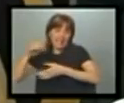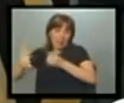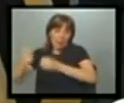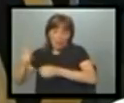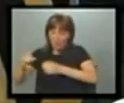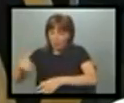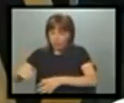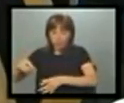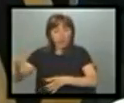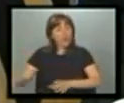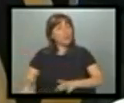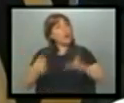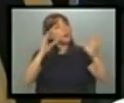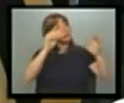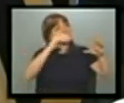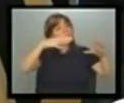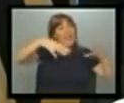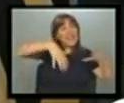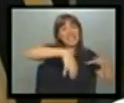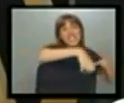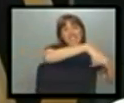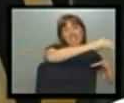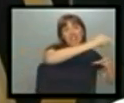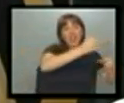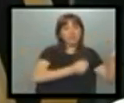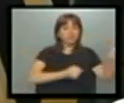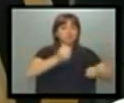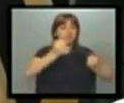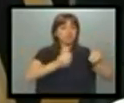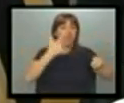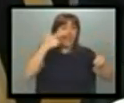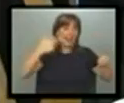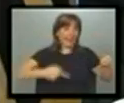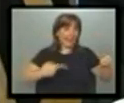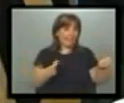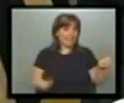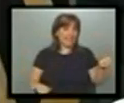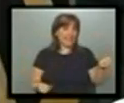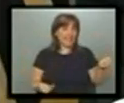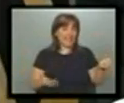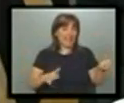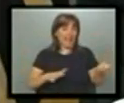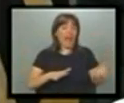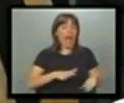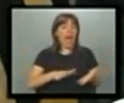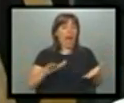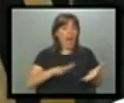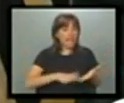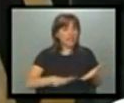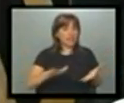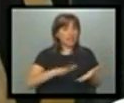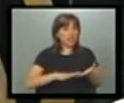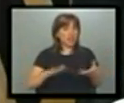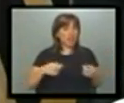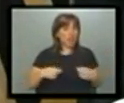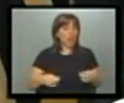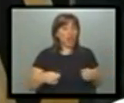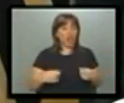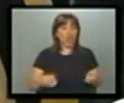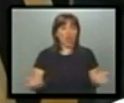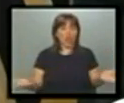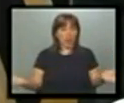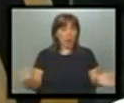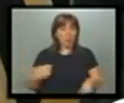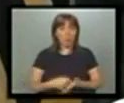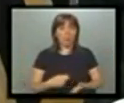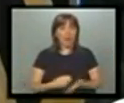es el tema del transporte de leche. Claro. ¿No? Aquellos campos que ahora empezaron, sí, a tener una actividad un poco más normal, con menos lluvias, con campos más secos, con pisos y caminos